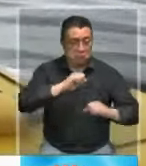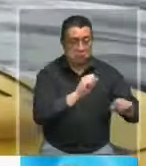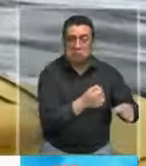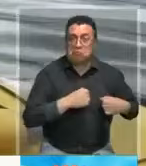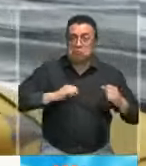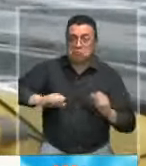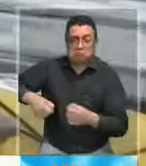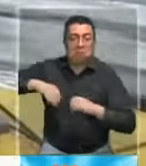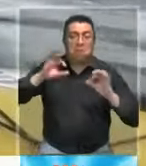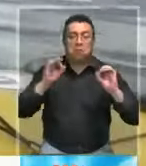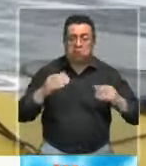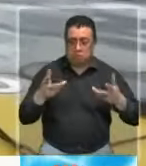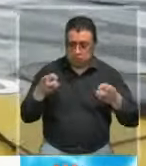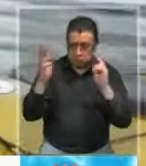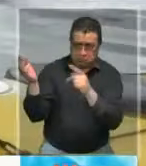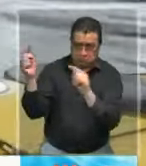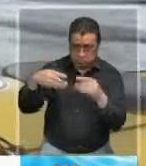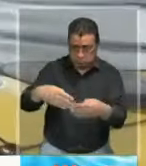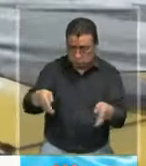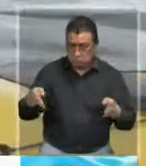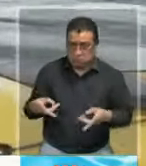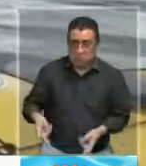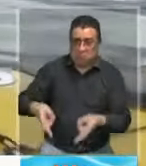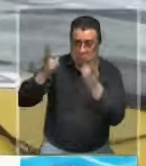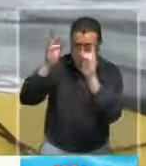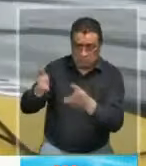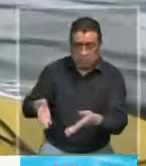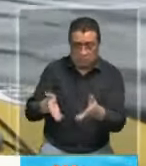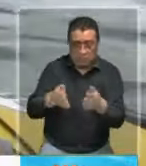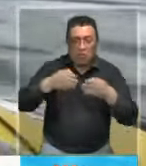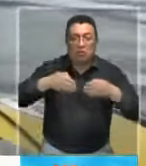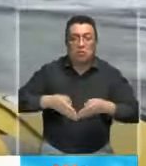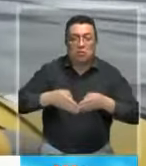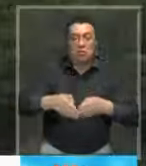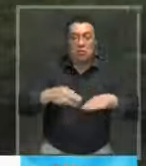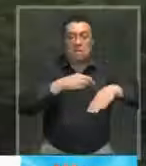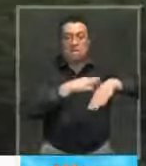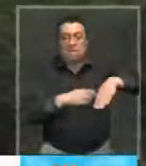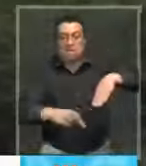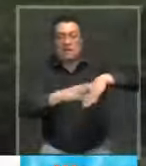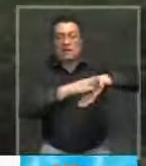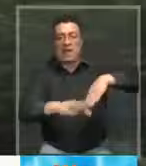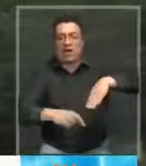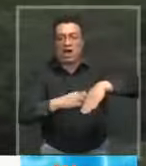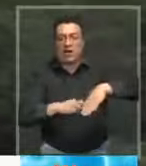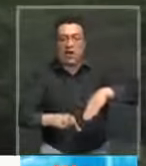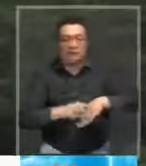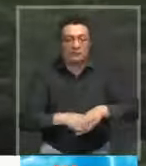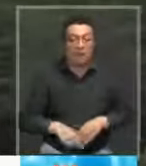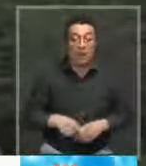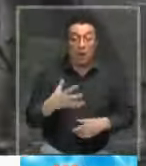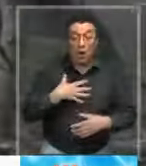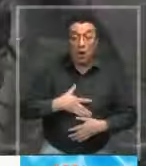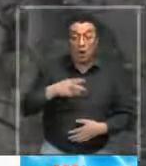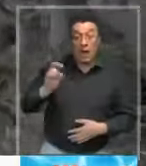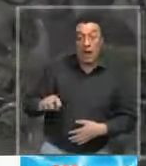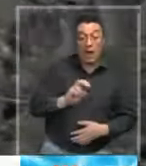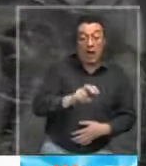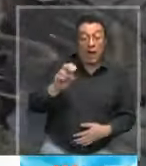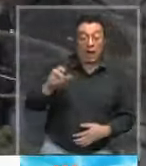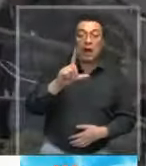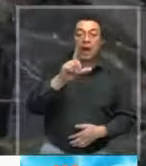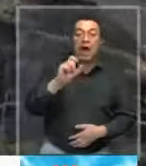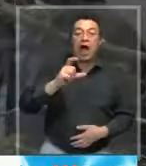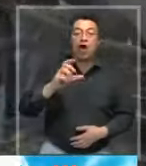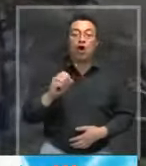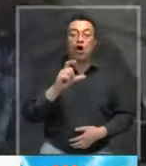con los brazos abiertos y con un kayak disponible para su navegación en Patagonia. Y para los amantes del trekking, en el lago Grey nos encontramos